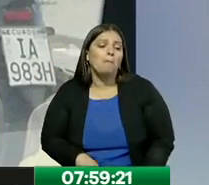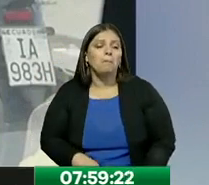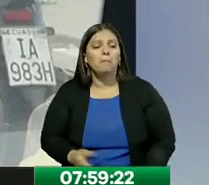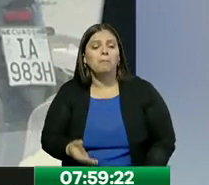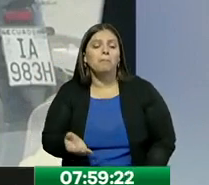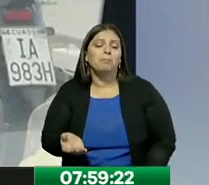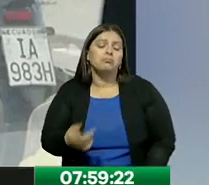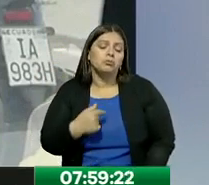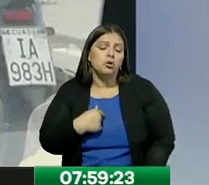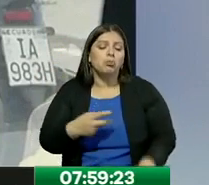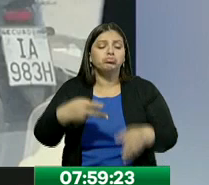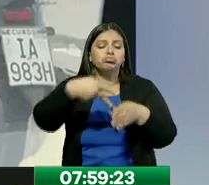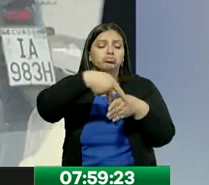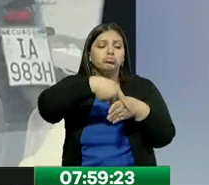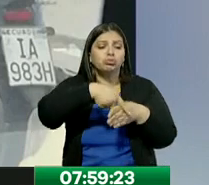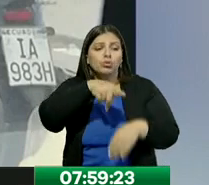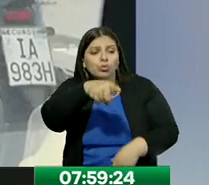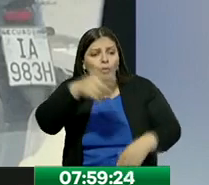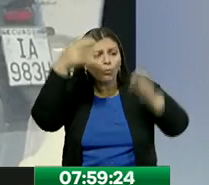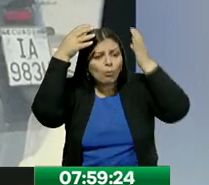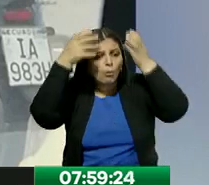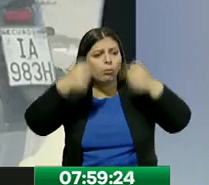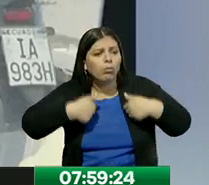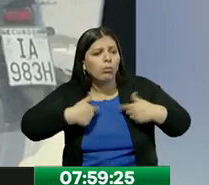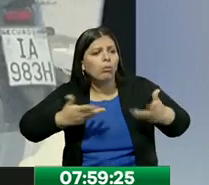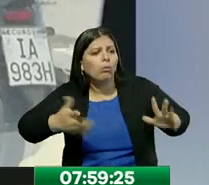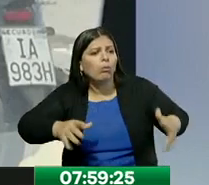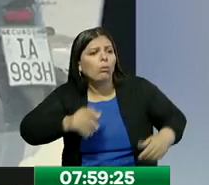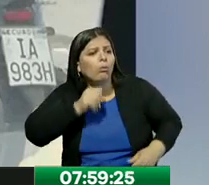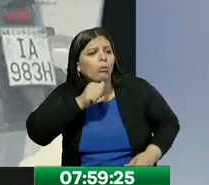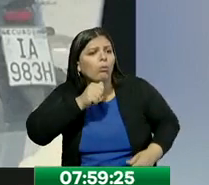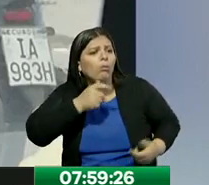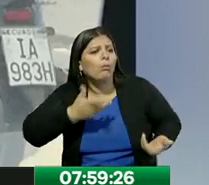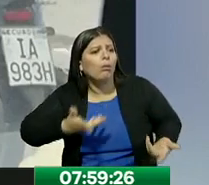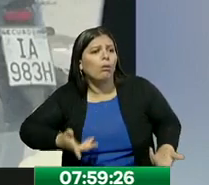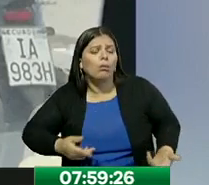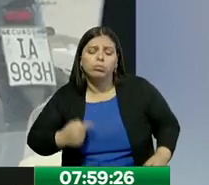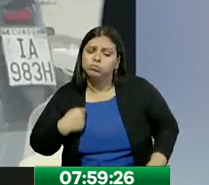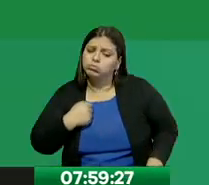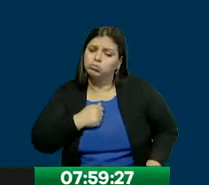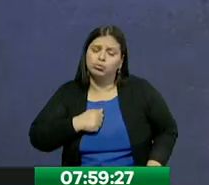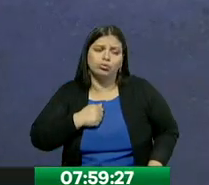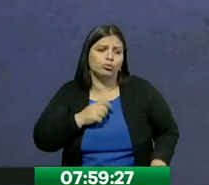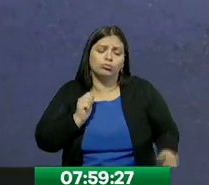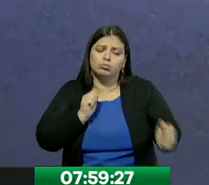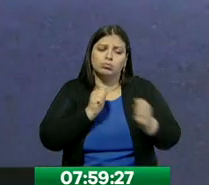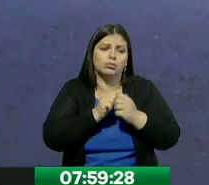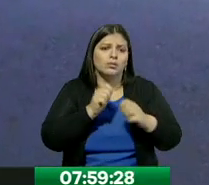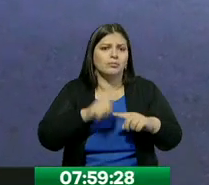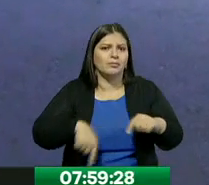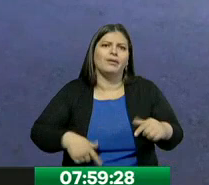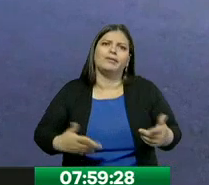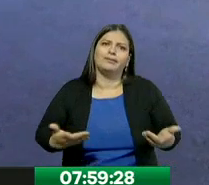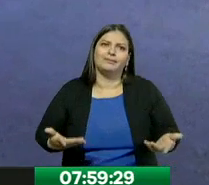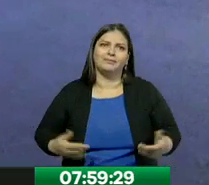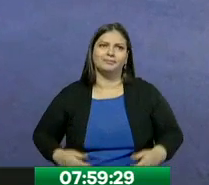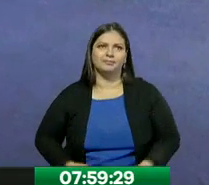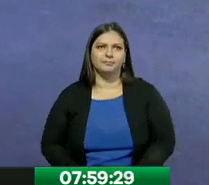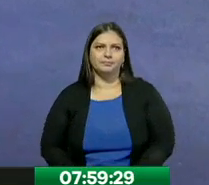no? Exacto. Los dos tienen que ser. Ahí los dos, ¿no? Los dos. Uno por omisión y el otro, indudablemente, por la acción. A